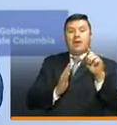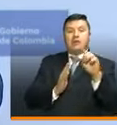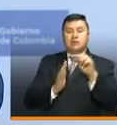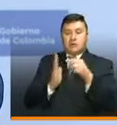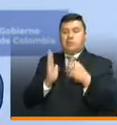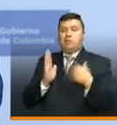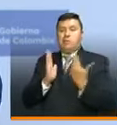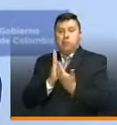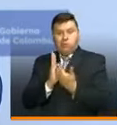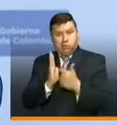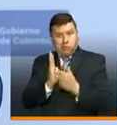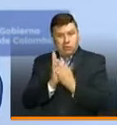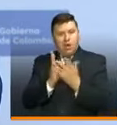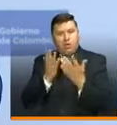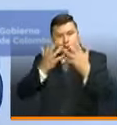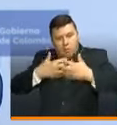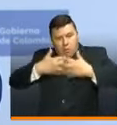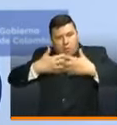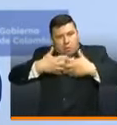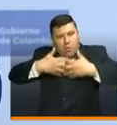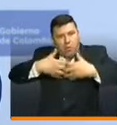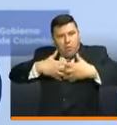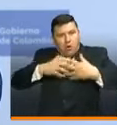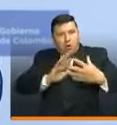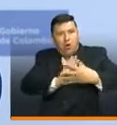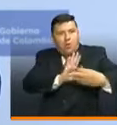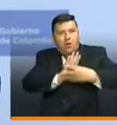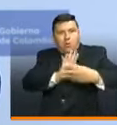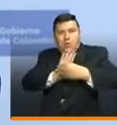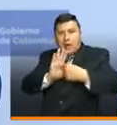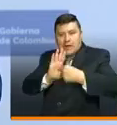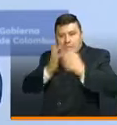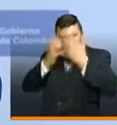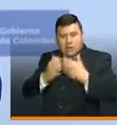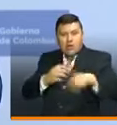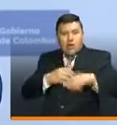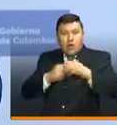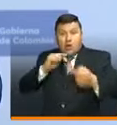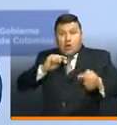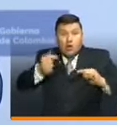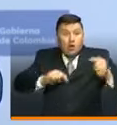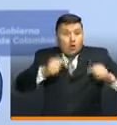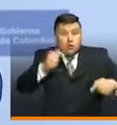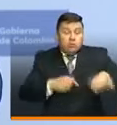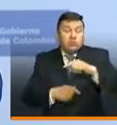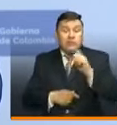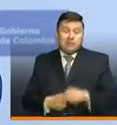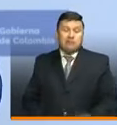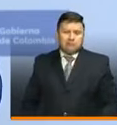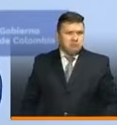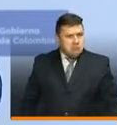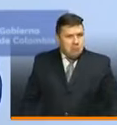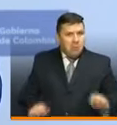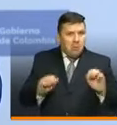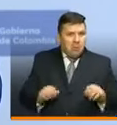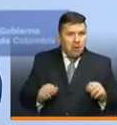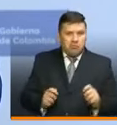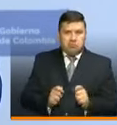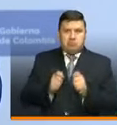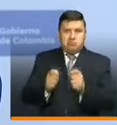los detalles para poder producirlo y replicarlo, pero además todos los demás concursantes podrían estar